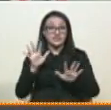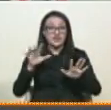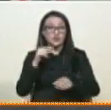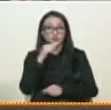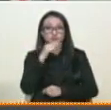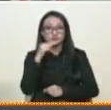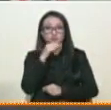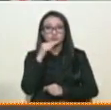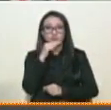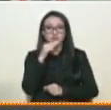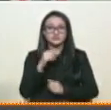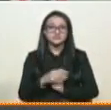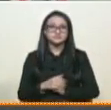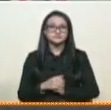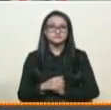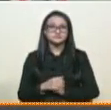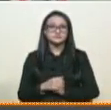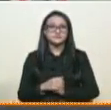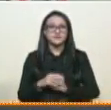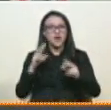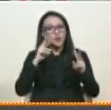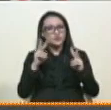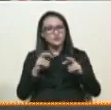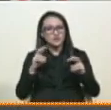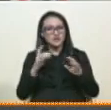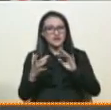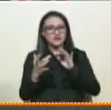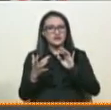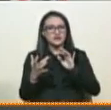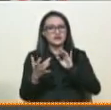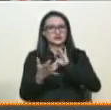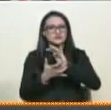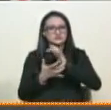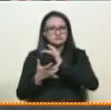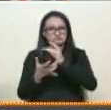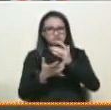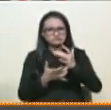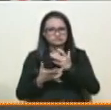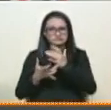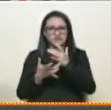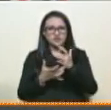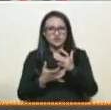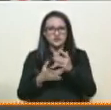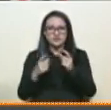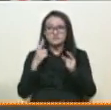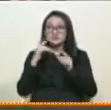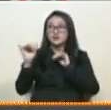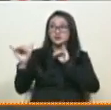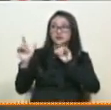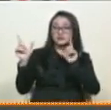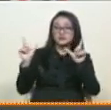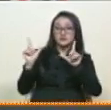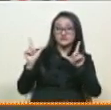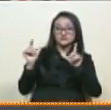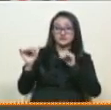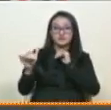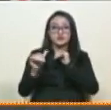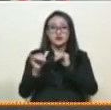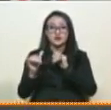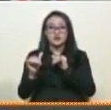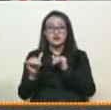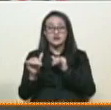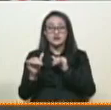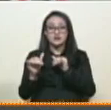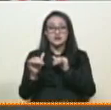octubre. Haces la auditoría de telecomunicaciones para ver todos nuestros medios de transmisión. Se hace una auditoría de telecomunicaciones antes